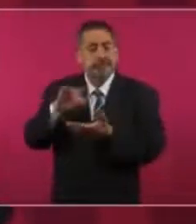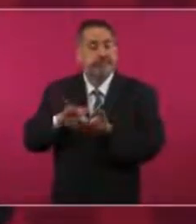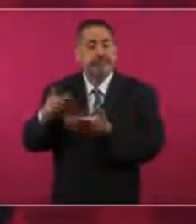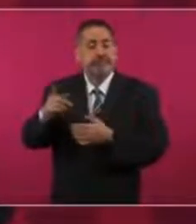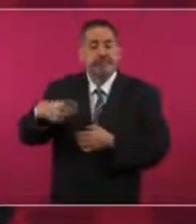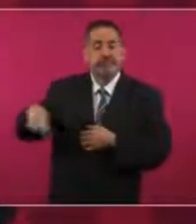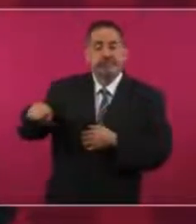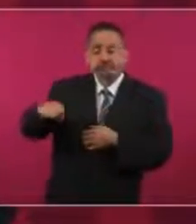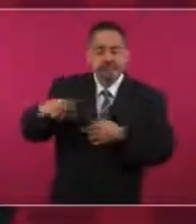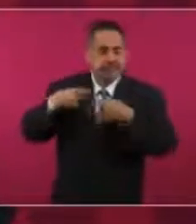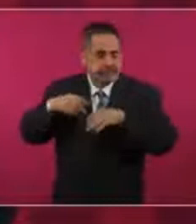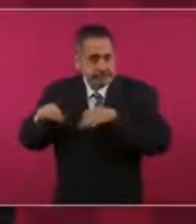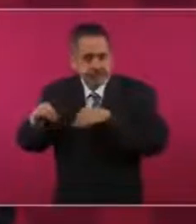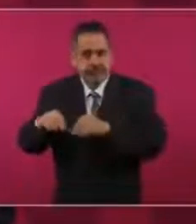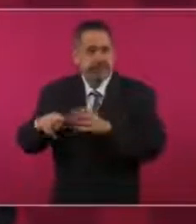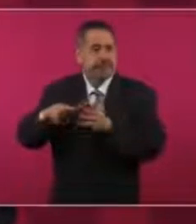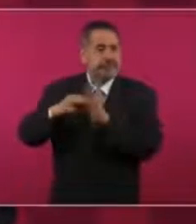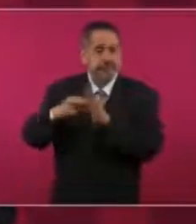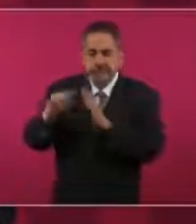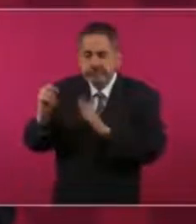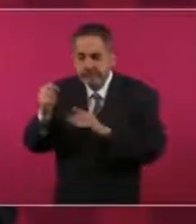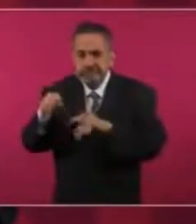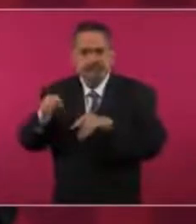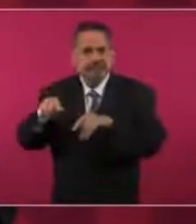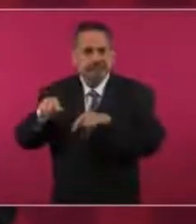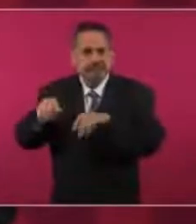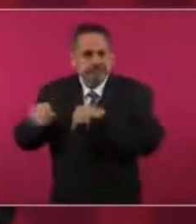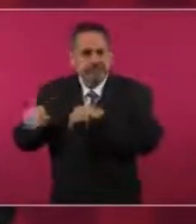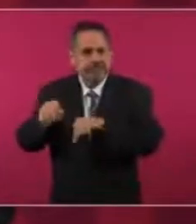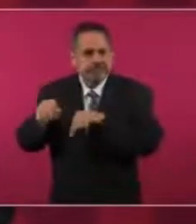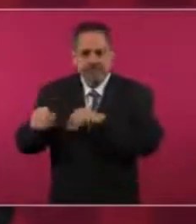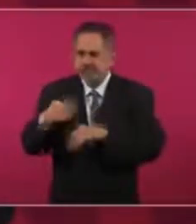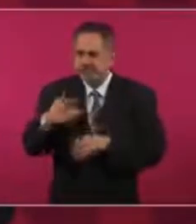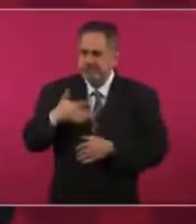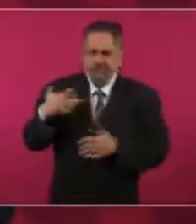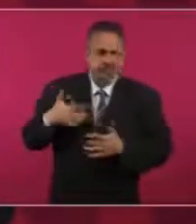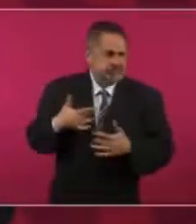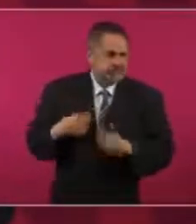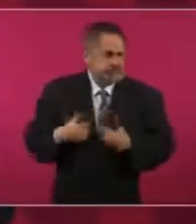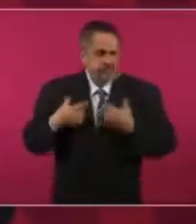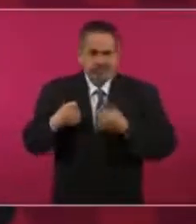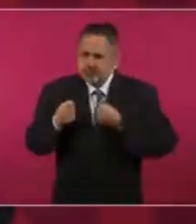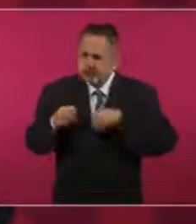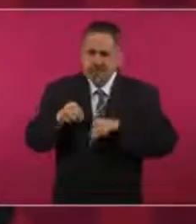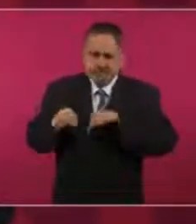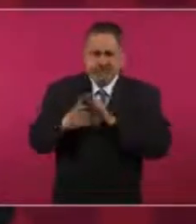por los técnicos, porque están entusiasmados.